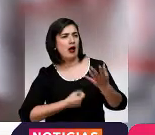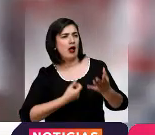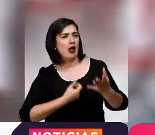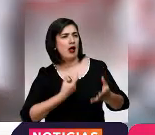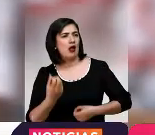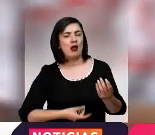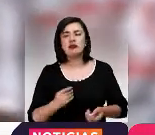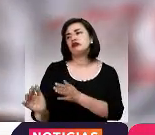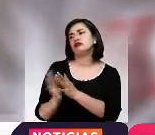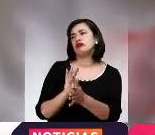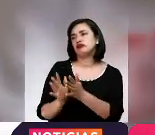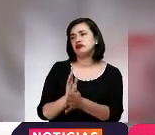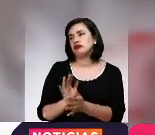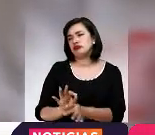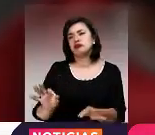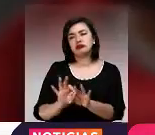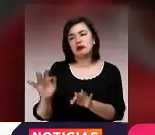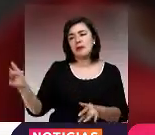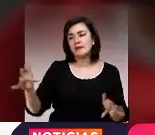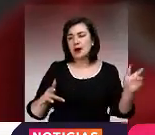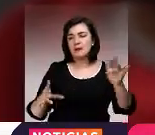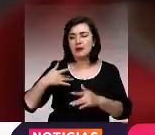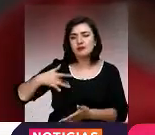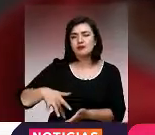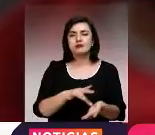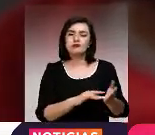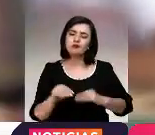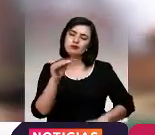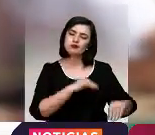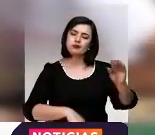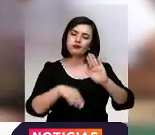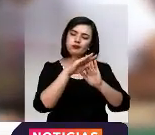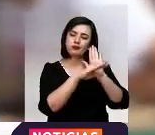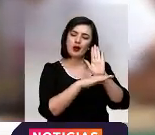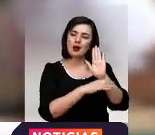convierte en un aporte fundamental para formular políticas públicas para la niñez.